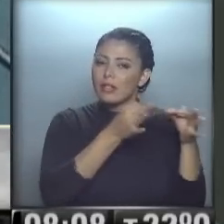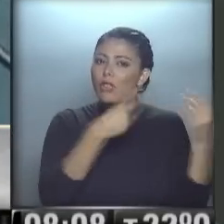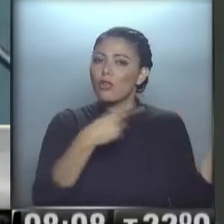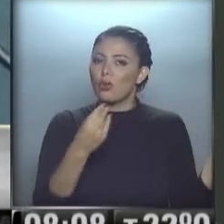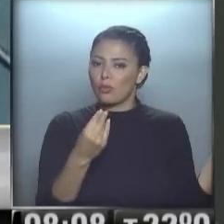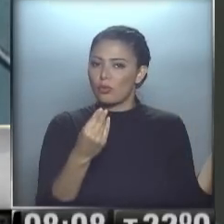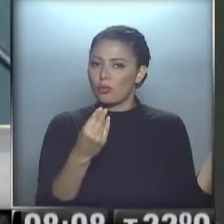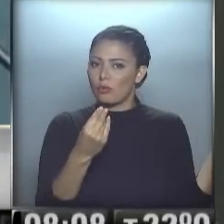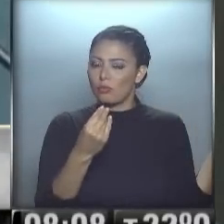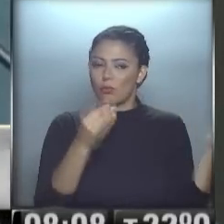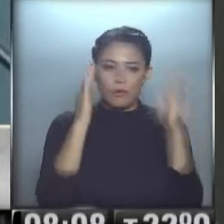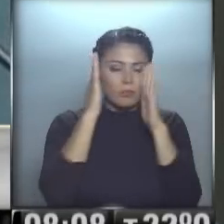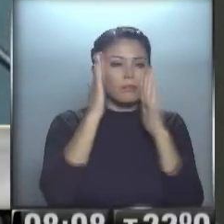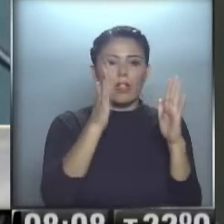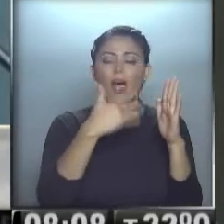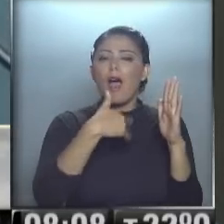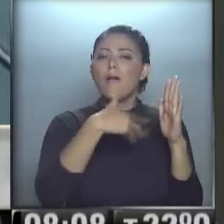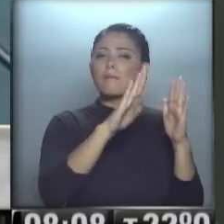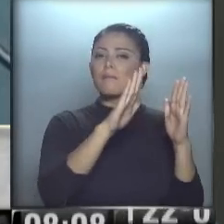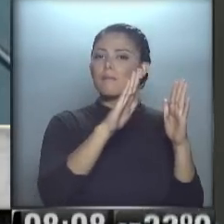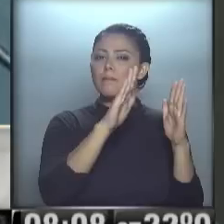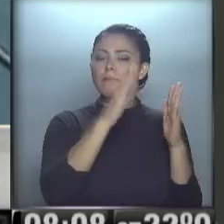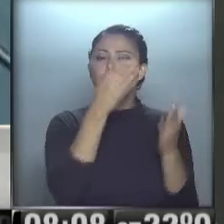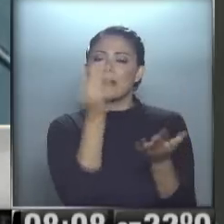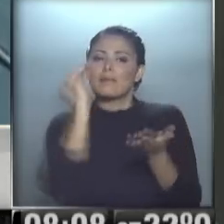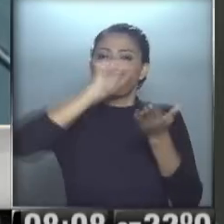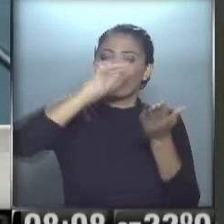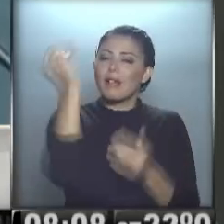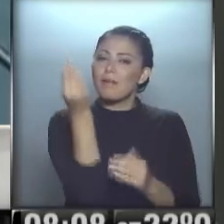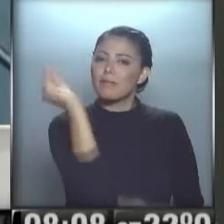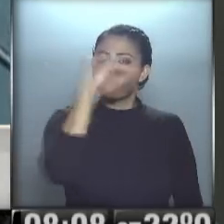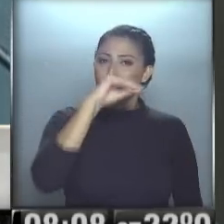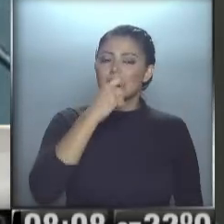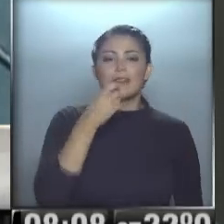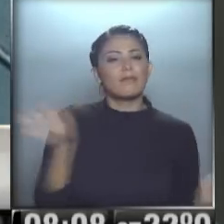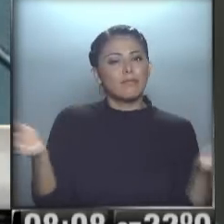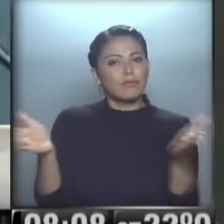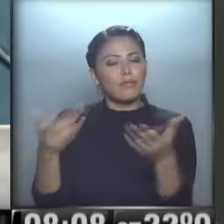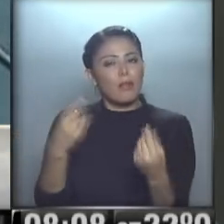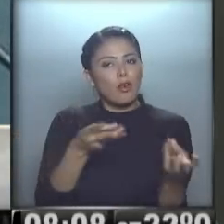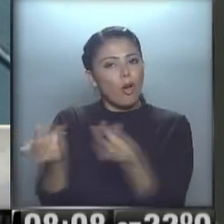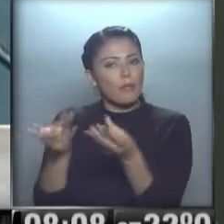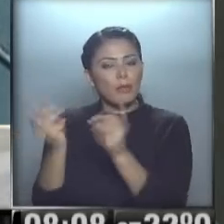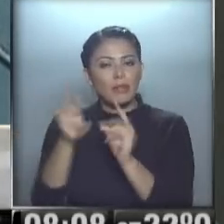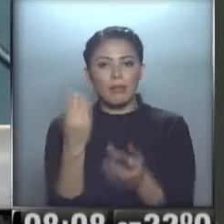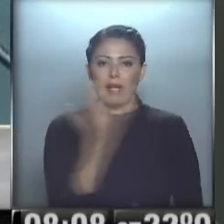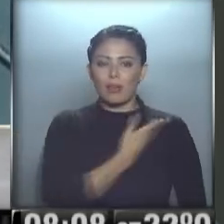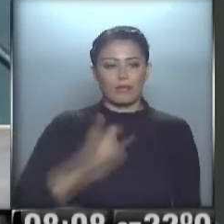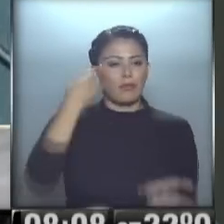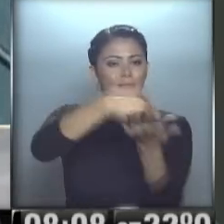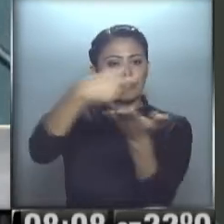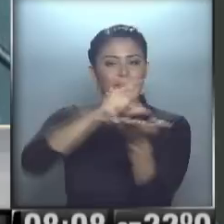eh perspectiva de vigorizar la demanda agregada Mediante los estímulos al consumo y al inversión pública los efectos